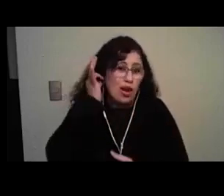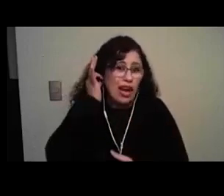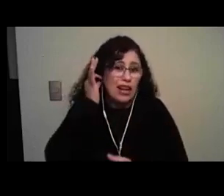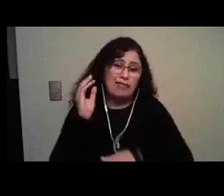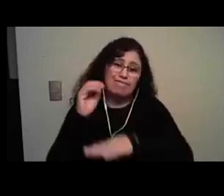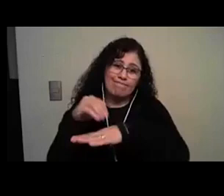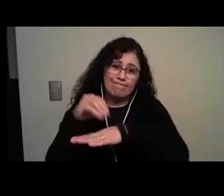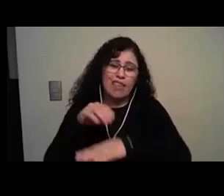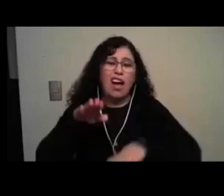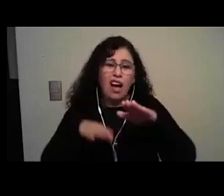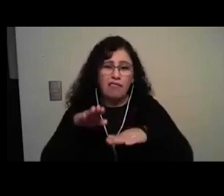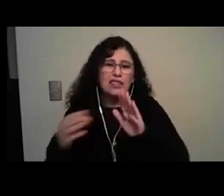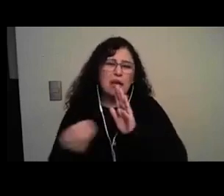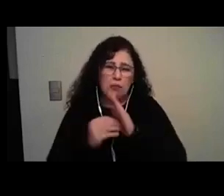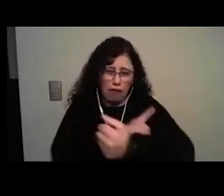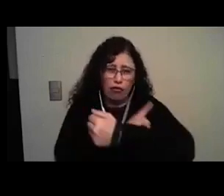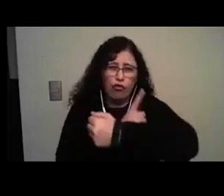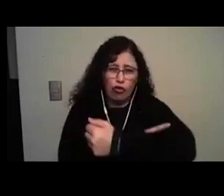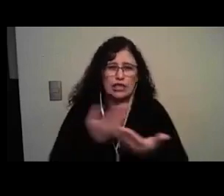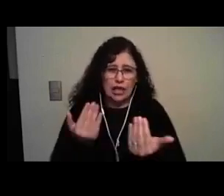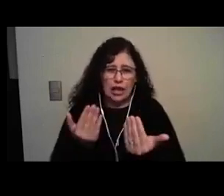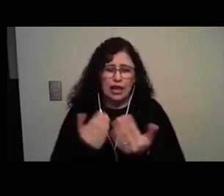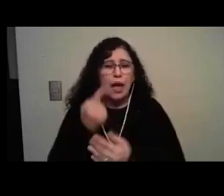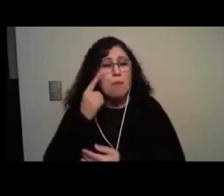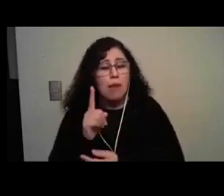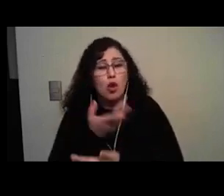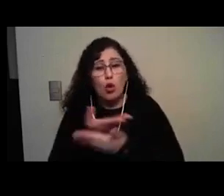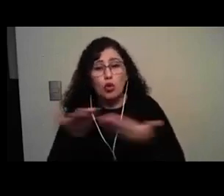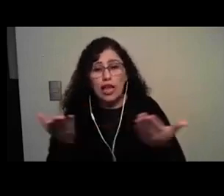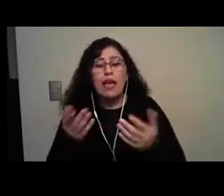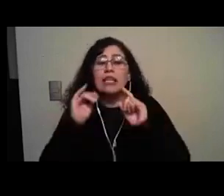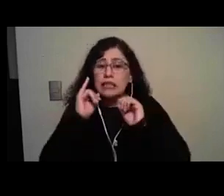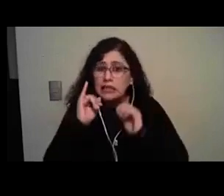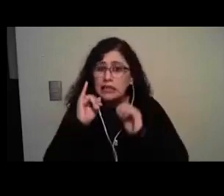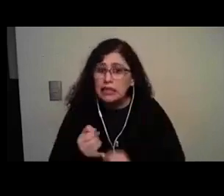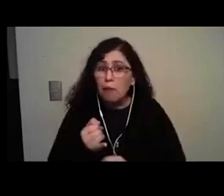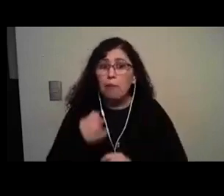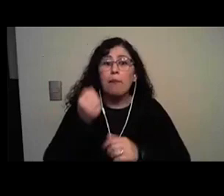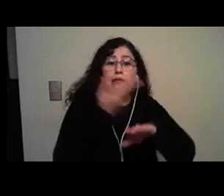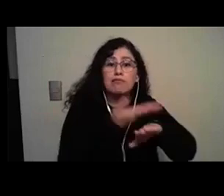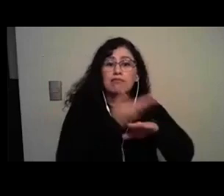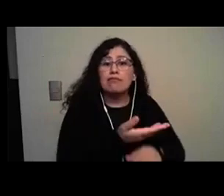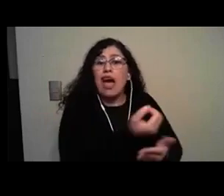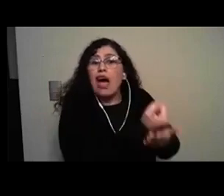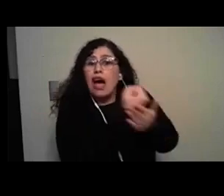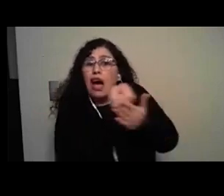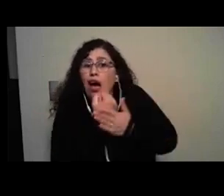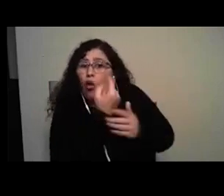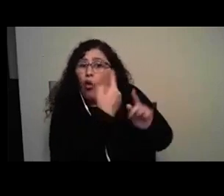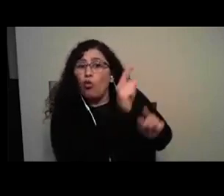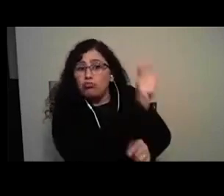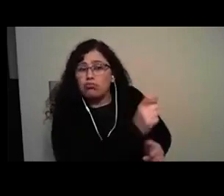significa un poco más de fuerza, ¿ya? Pero usted siempre pida toda la ayuda necesaria, sobre todo si son sus